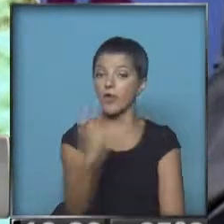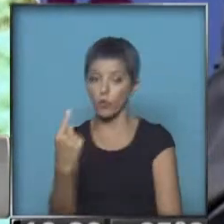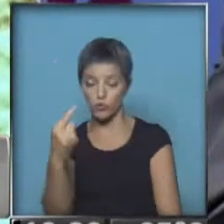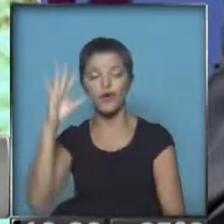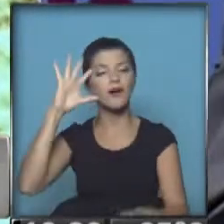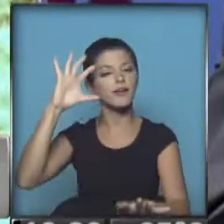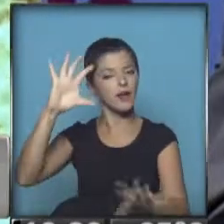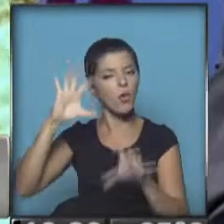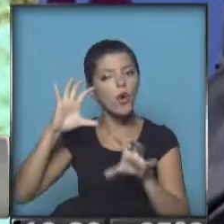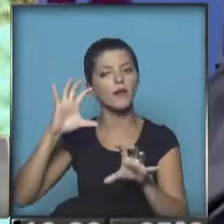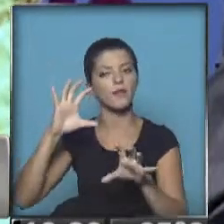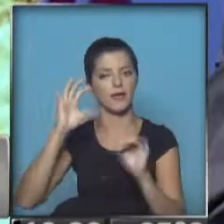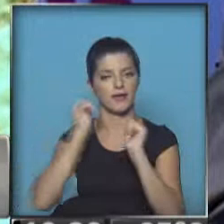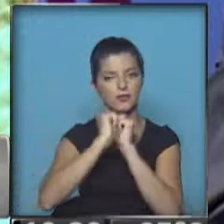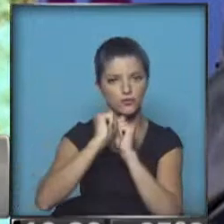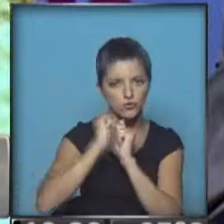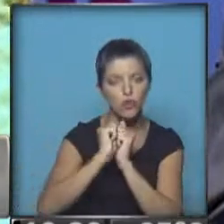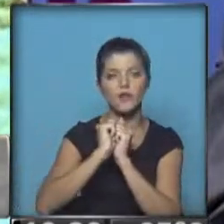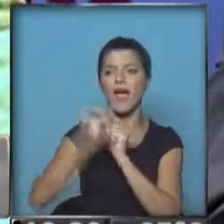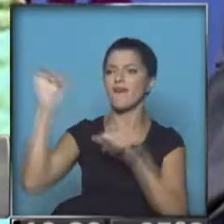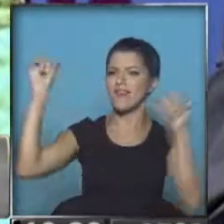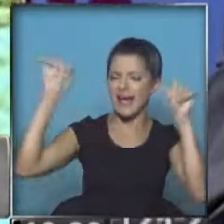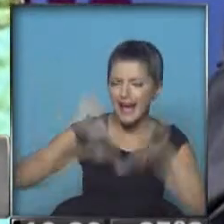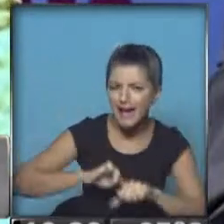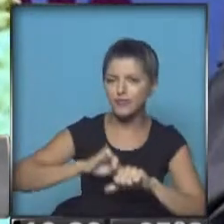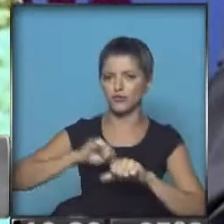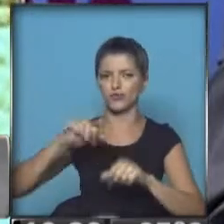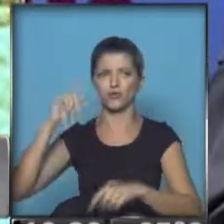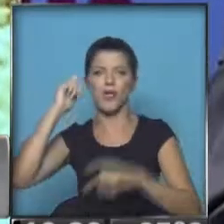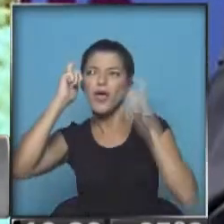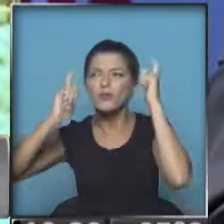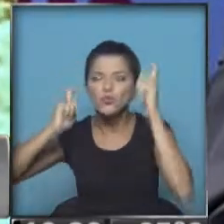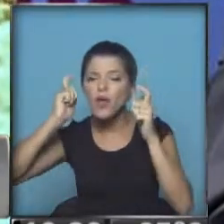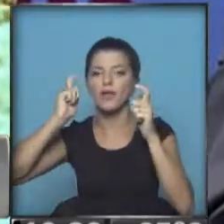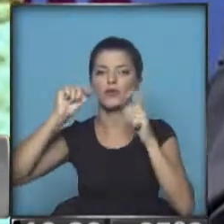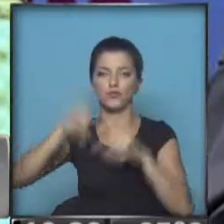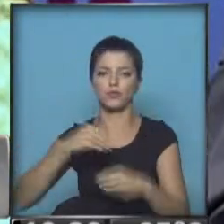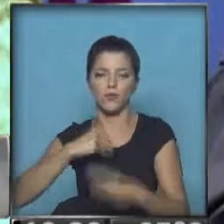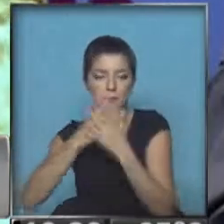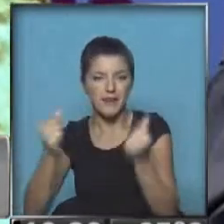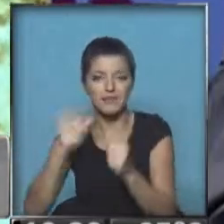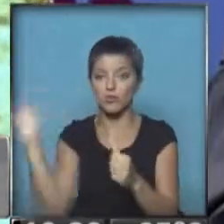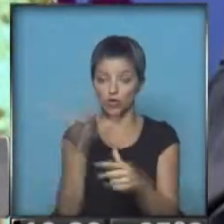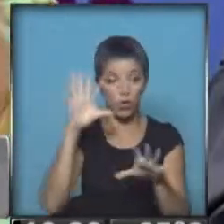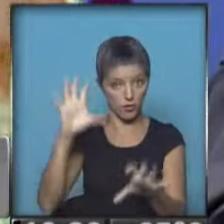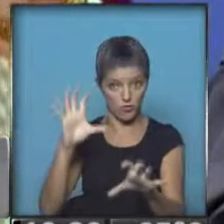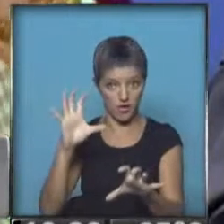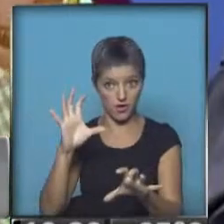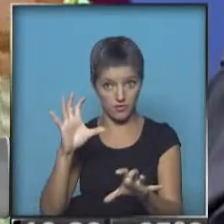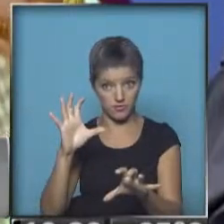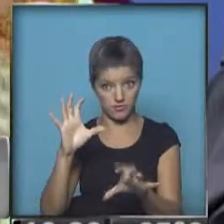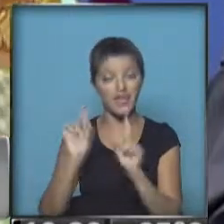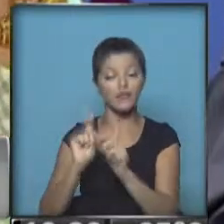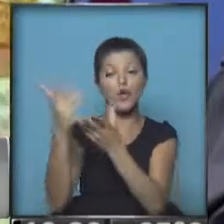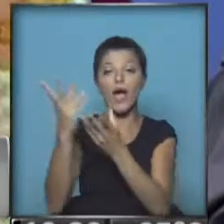recuerde su historia, sus fracasos, sus frustraciones, sus ilusiones, sus esperanzas. Al contrario,